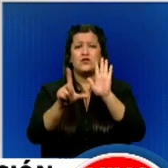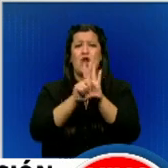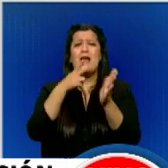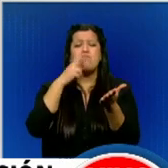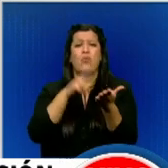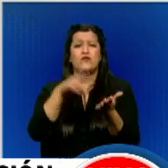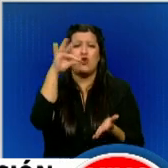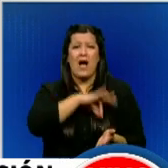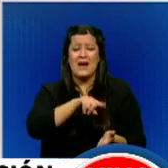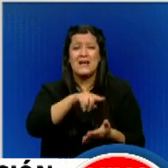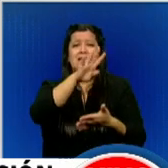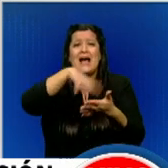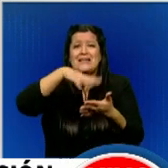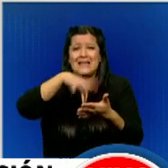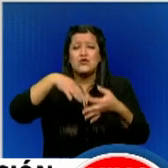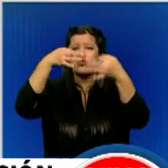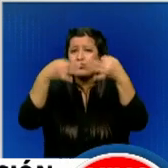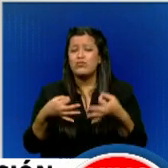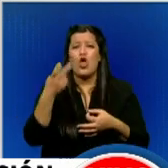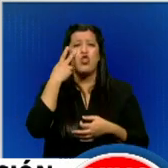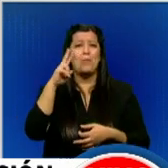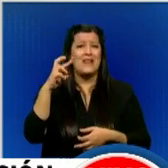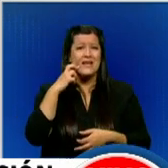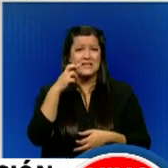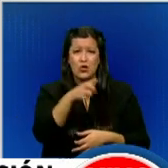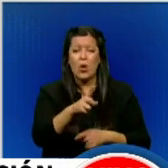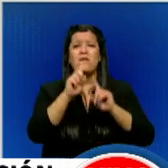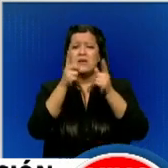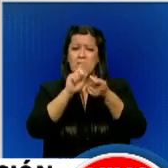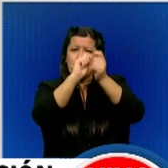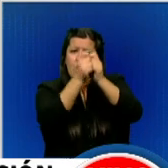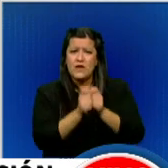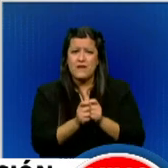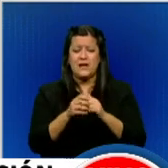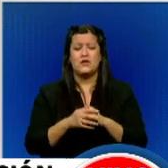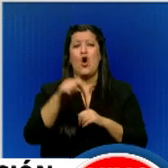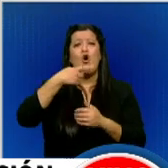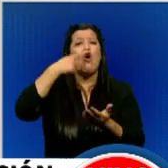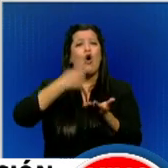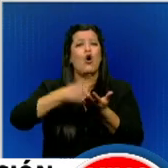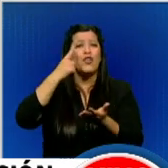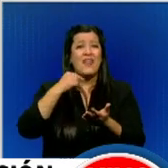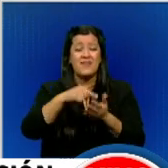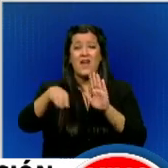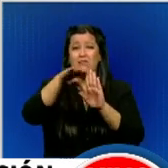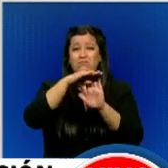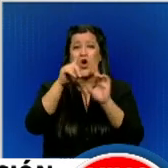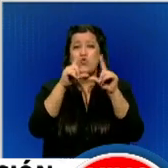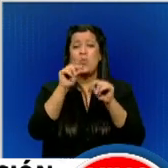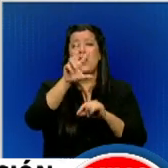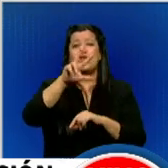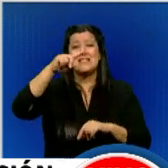impuesto a las ganancias texto ordenado 2019 y sus modificatorias orden del día 379